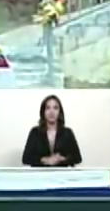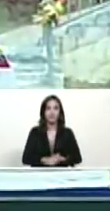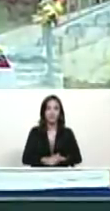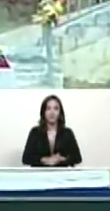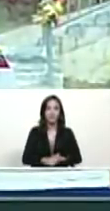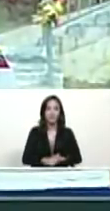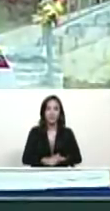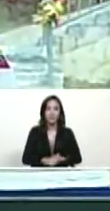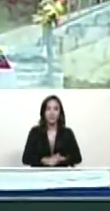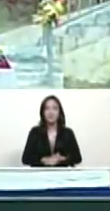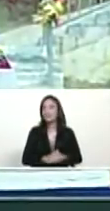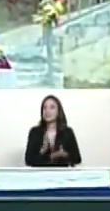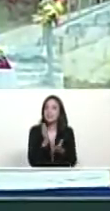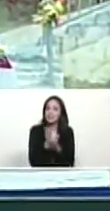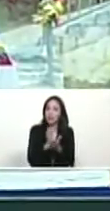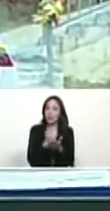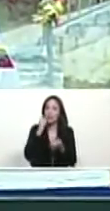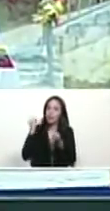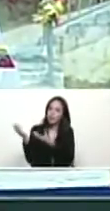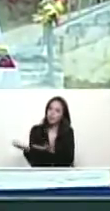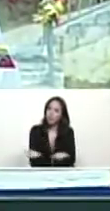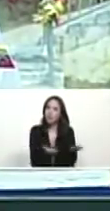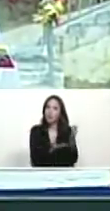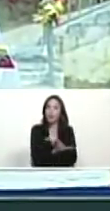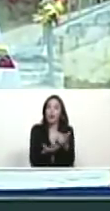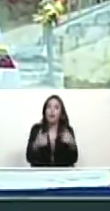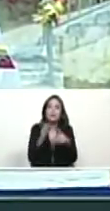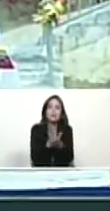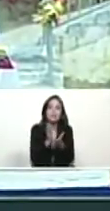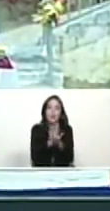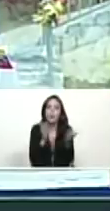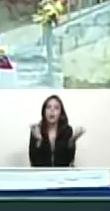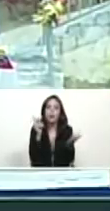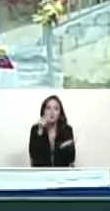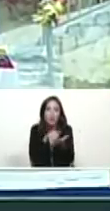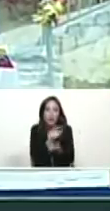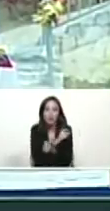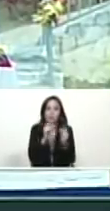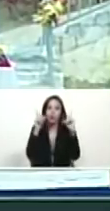Y siempre coincide tus visitas con un hito de la gran misión Vivienda de Venezuela.